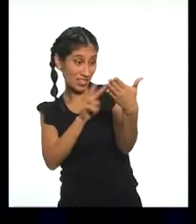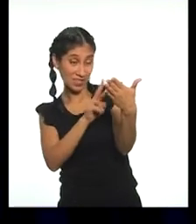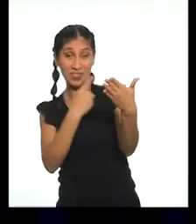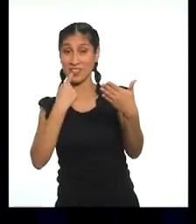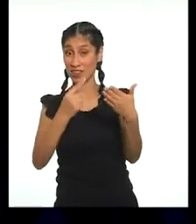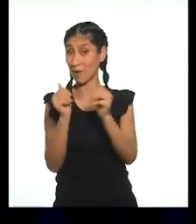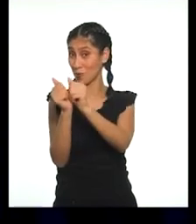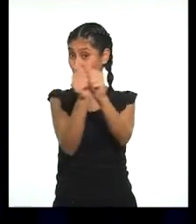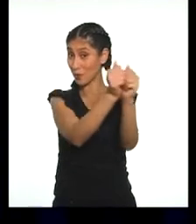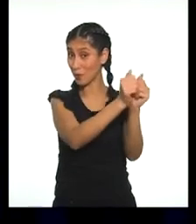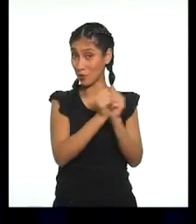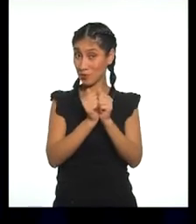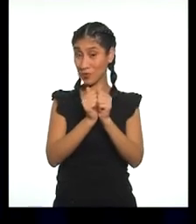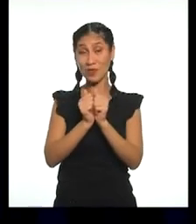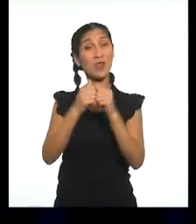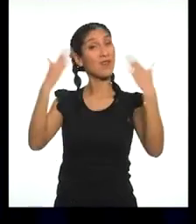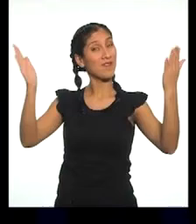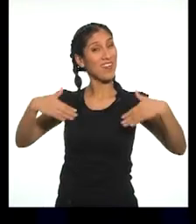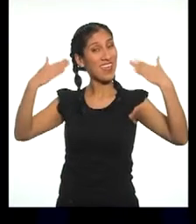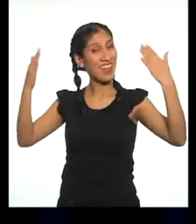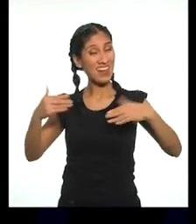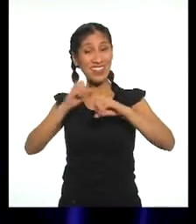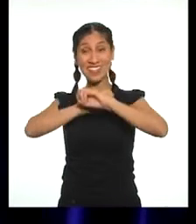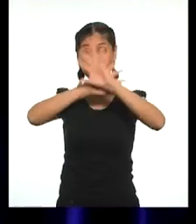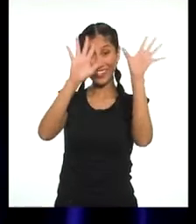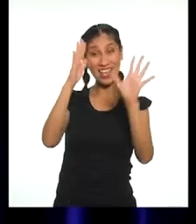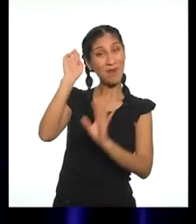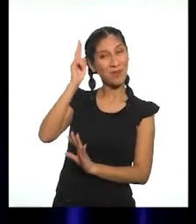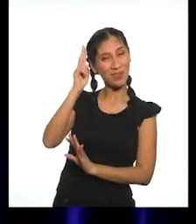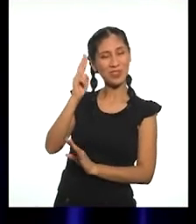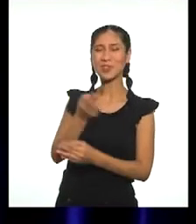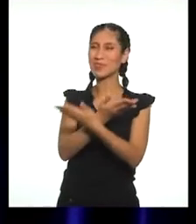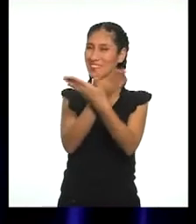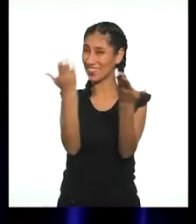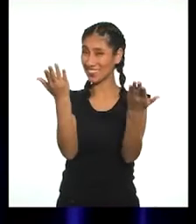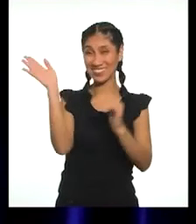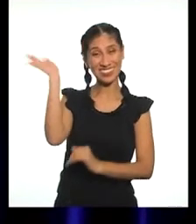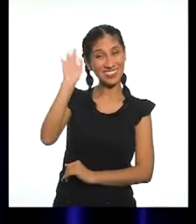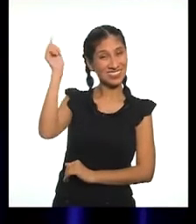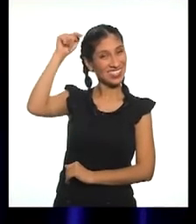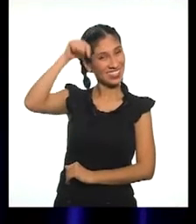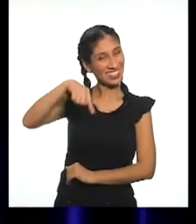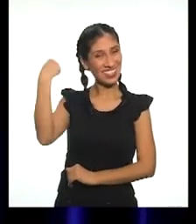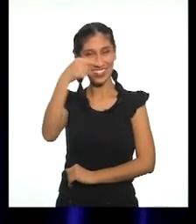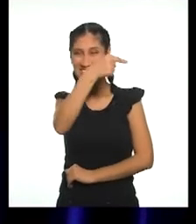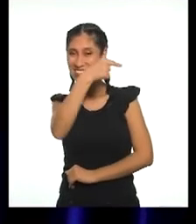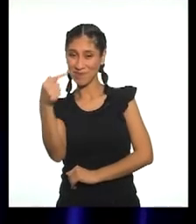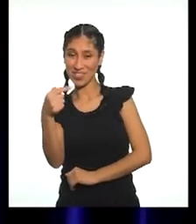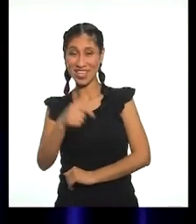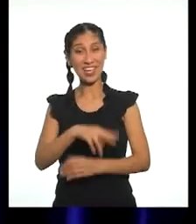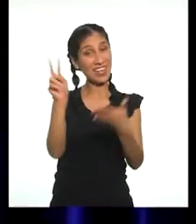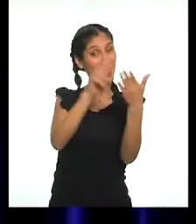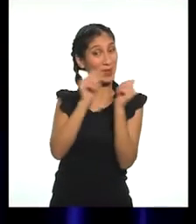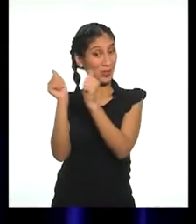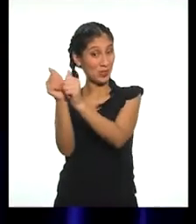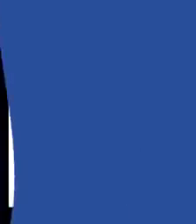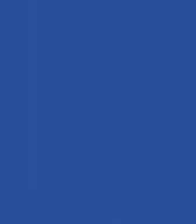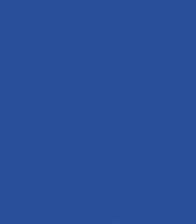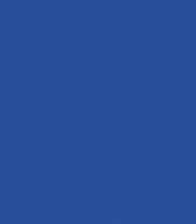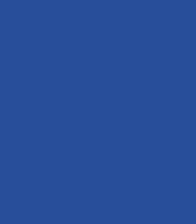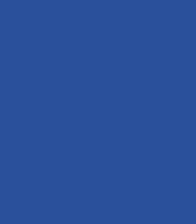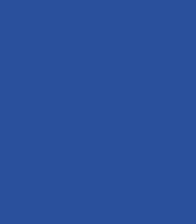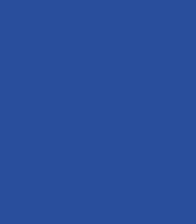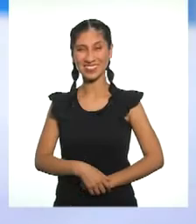digamos juntos, ¡Feliz Día Maestro! Chicas y chicos, nos vemos aquí la próxima semana en Leemos